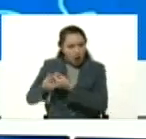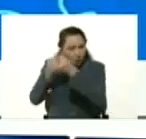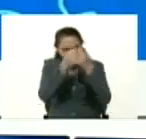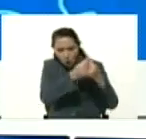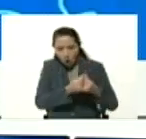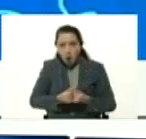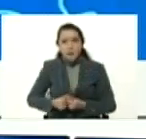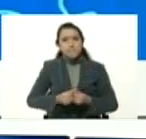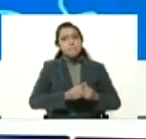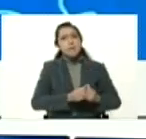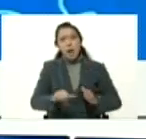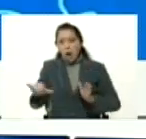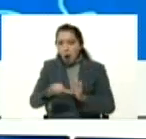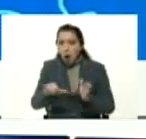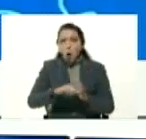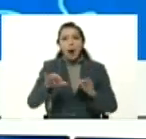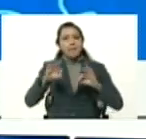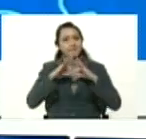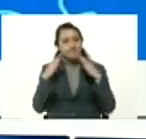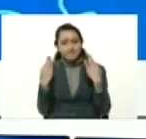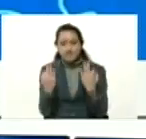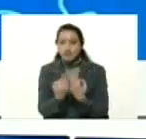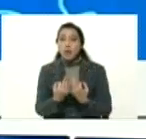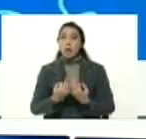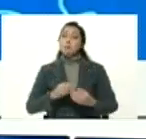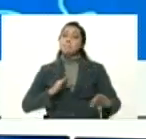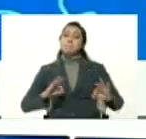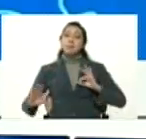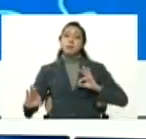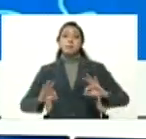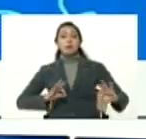de la economía familiar. Entonces hay que prepararse.